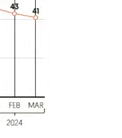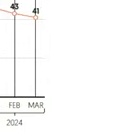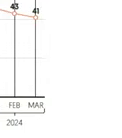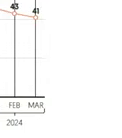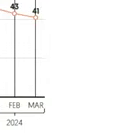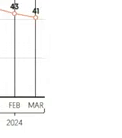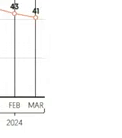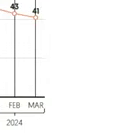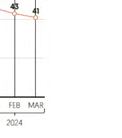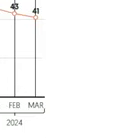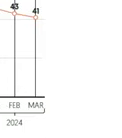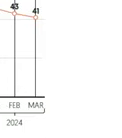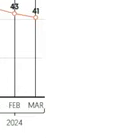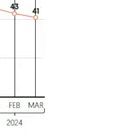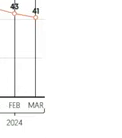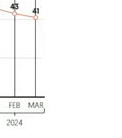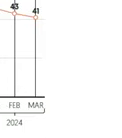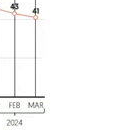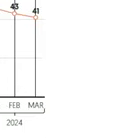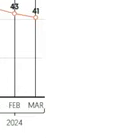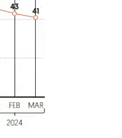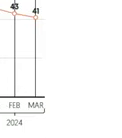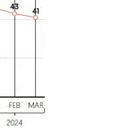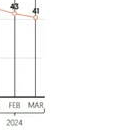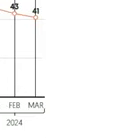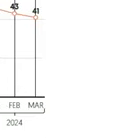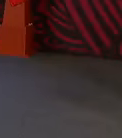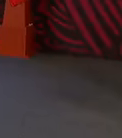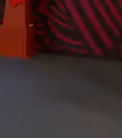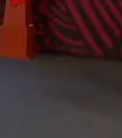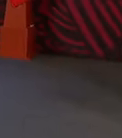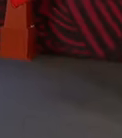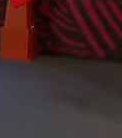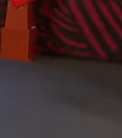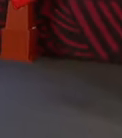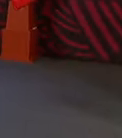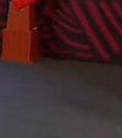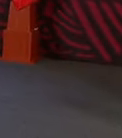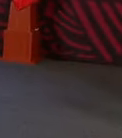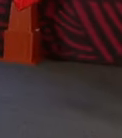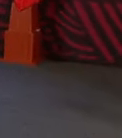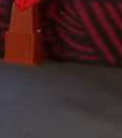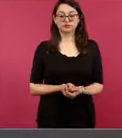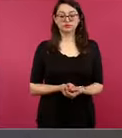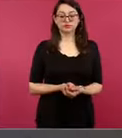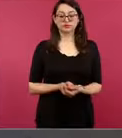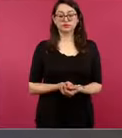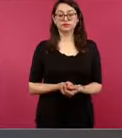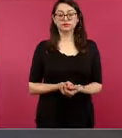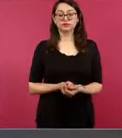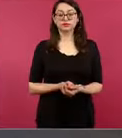darle, ¿cómo se llama eso? Cuando se le pica para retuitear.